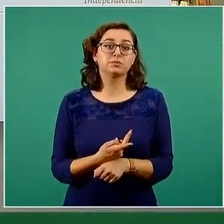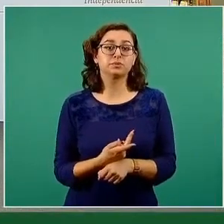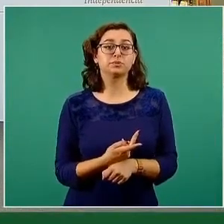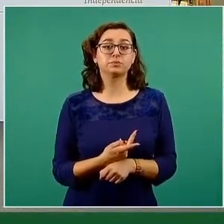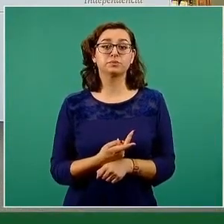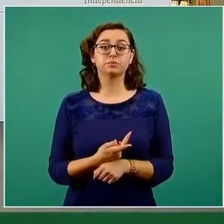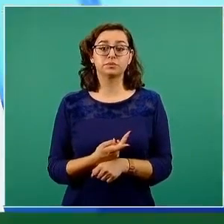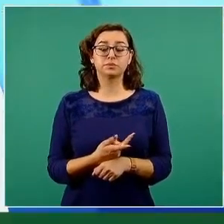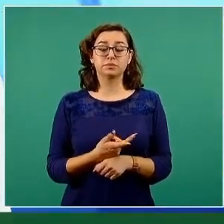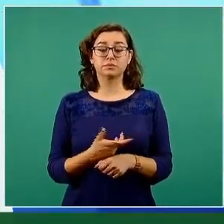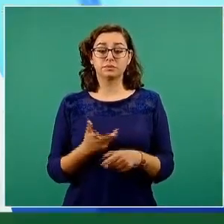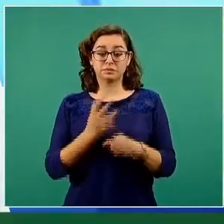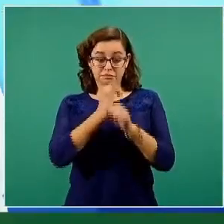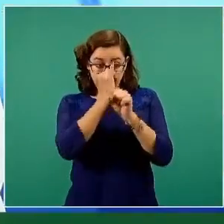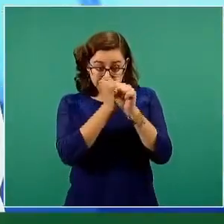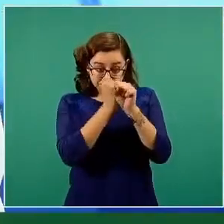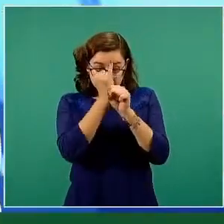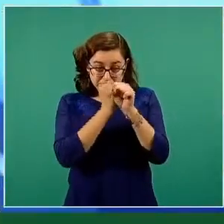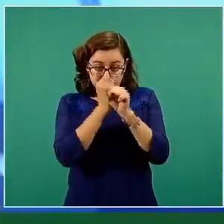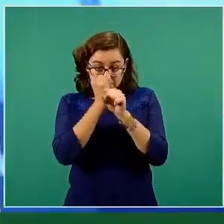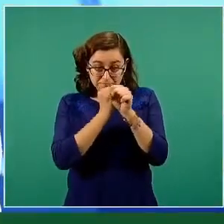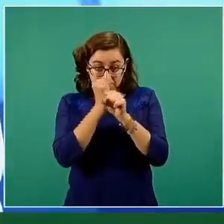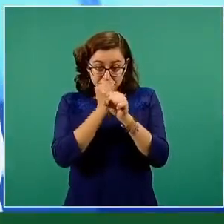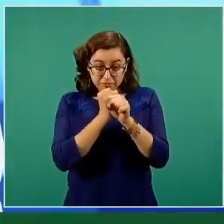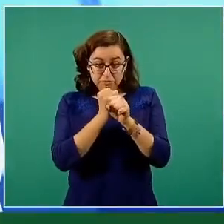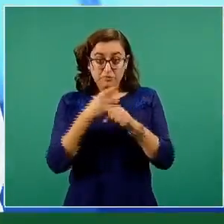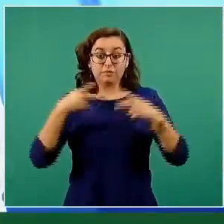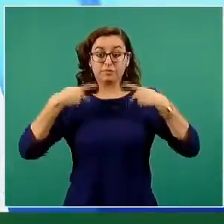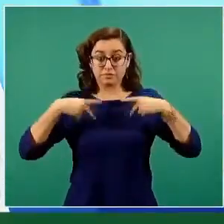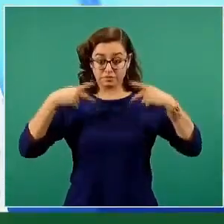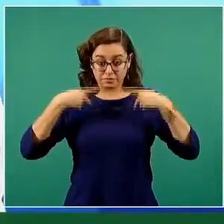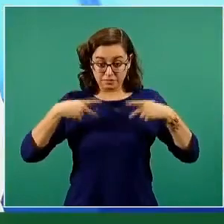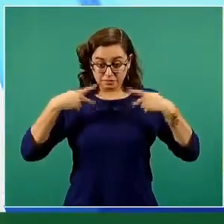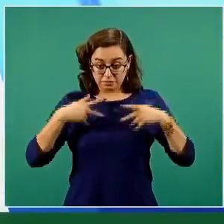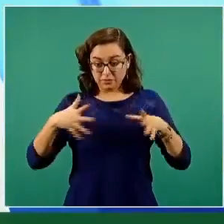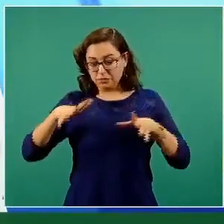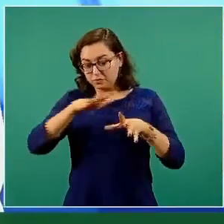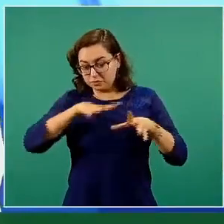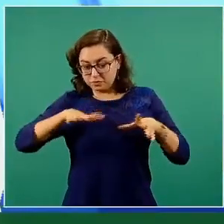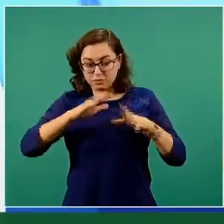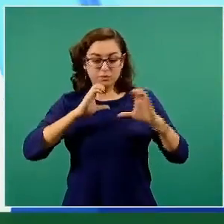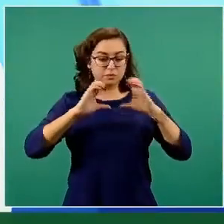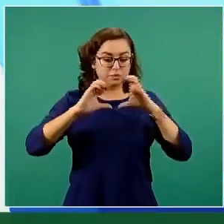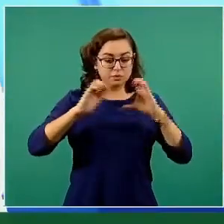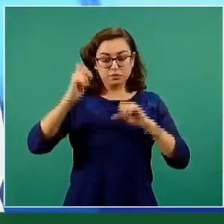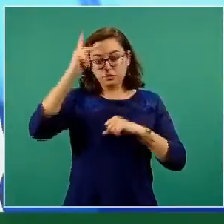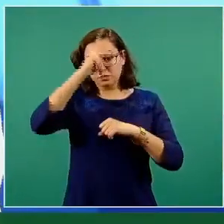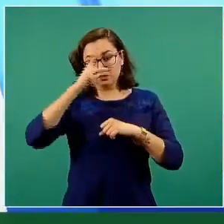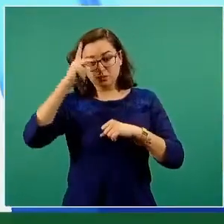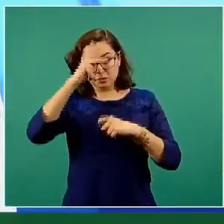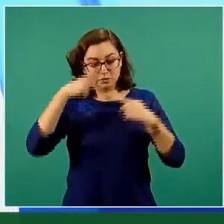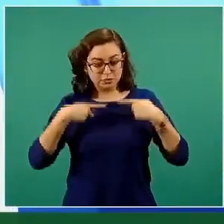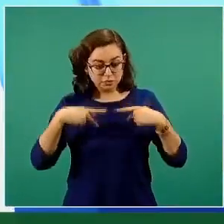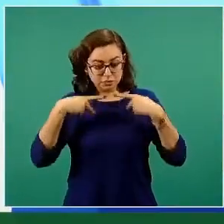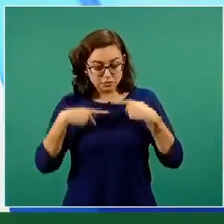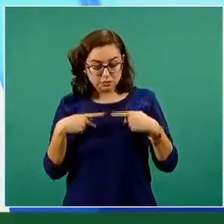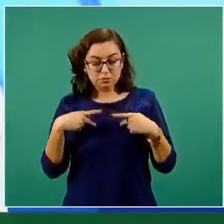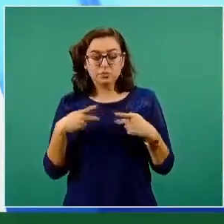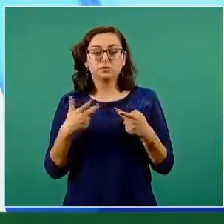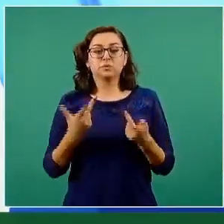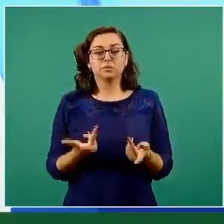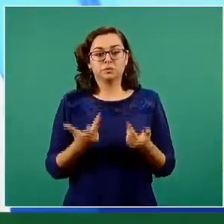incluso científicamente por personas especialistas en sociología, en comunicación, en psicología social,